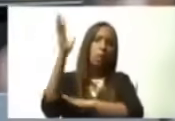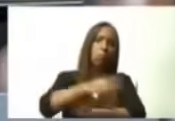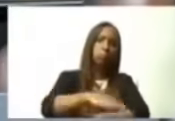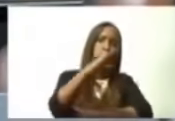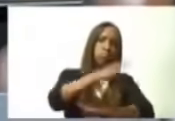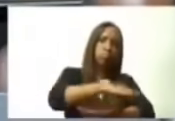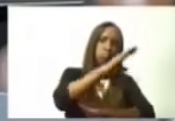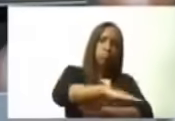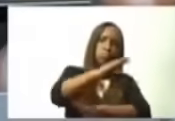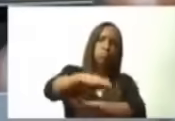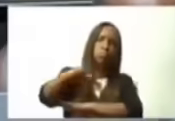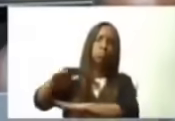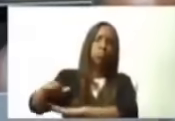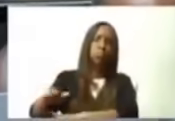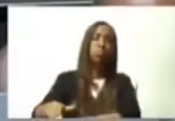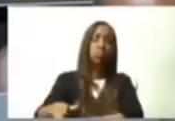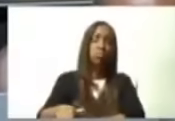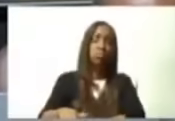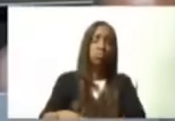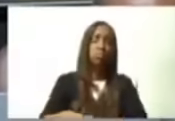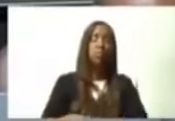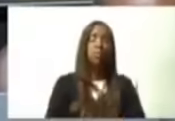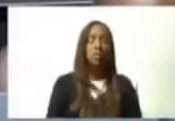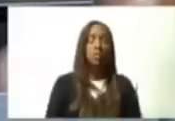decirle, honorables diputados y diputadas,